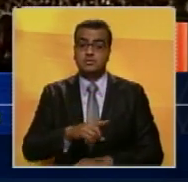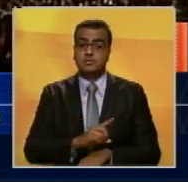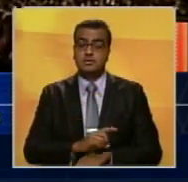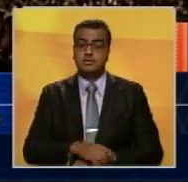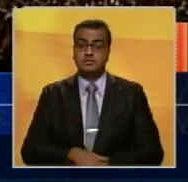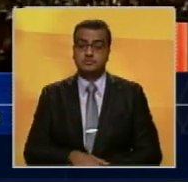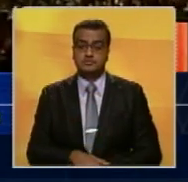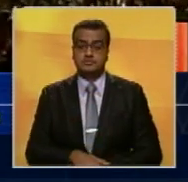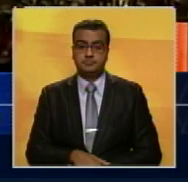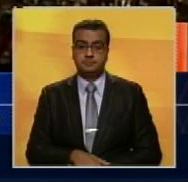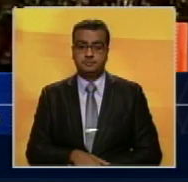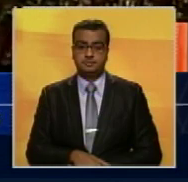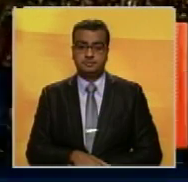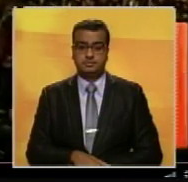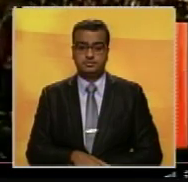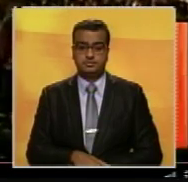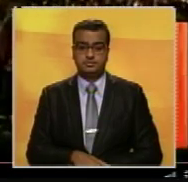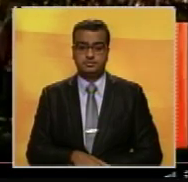momento.